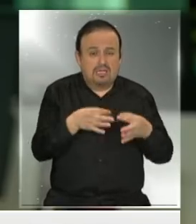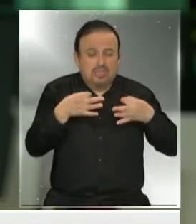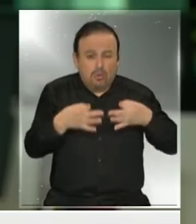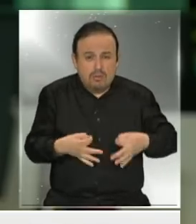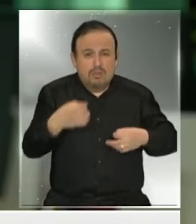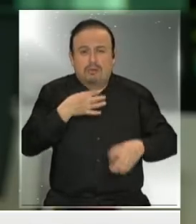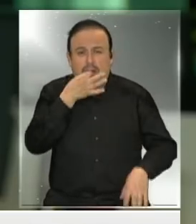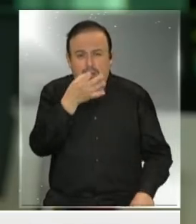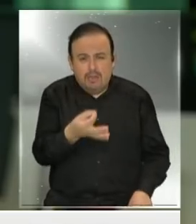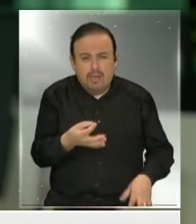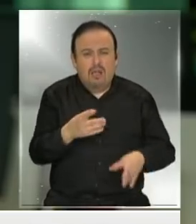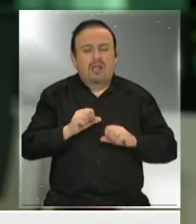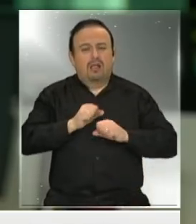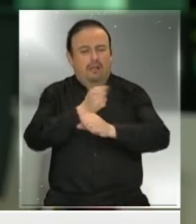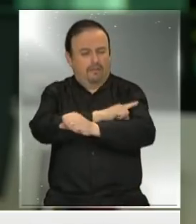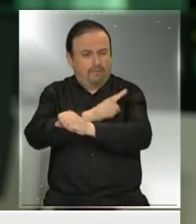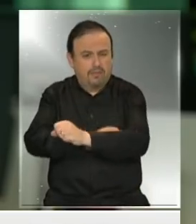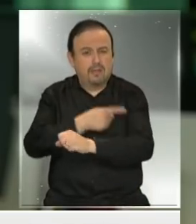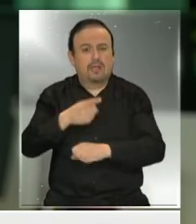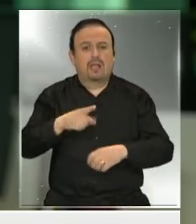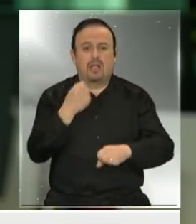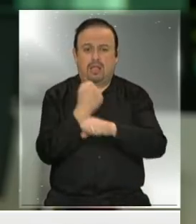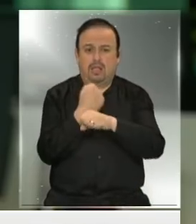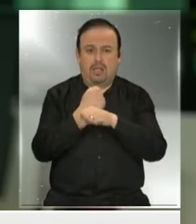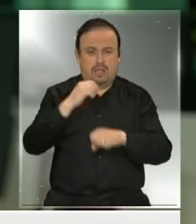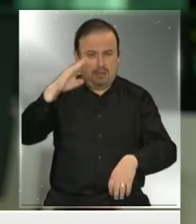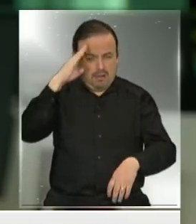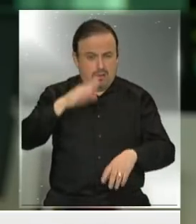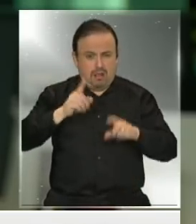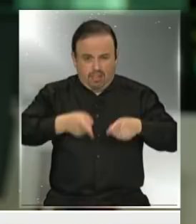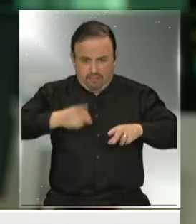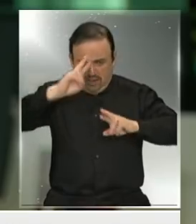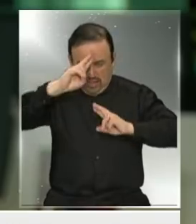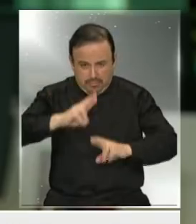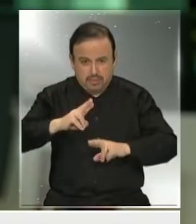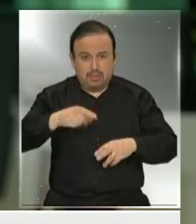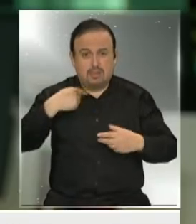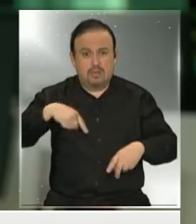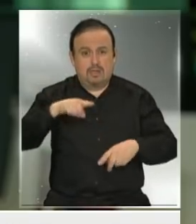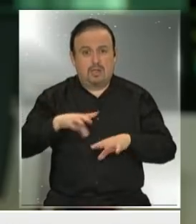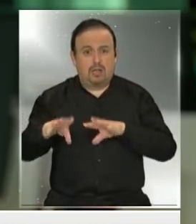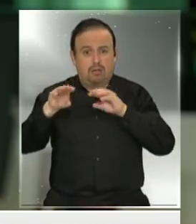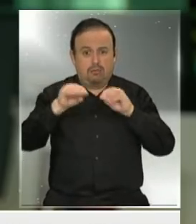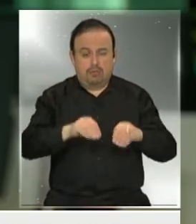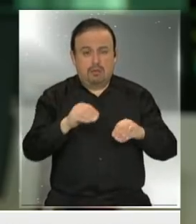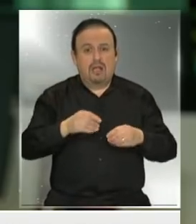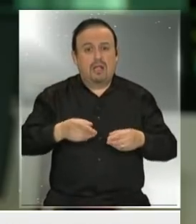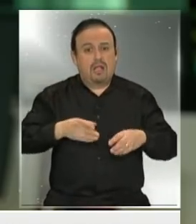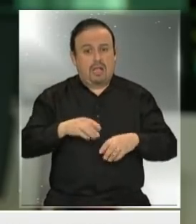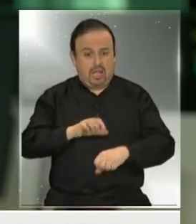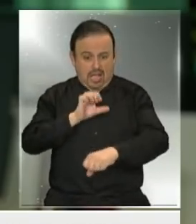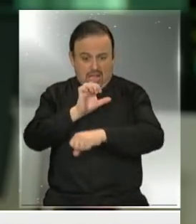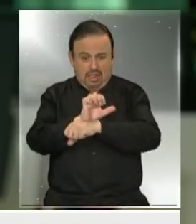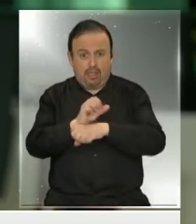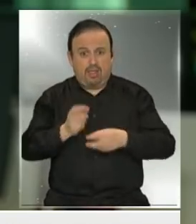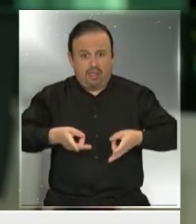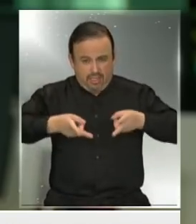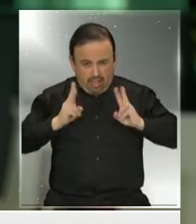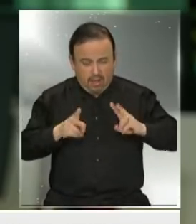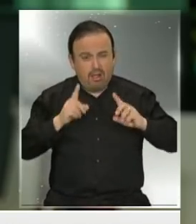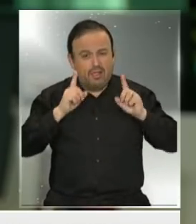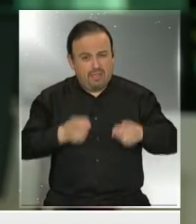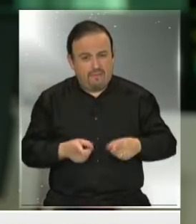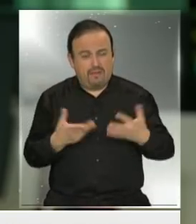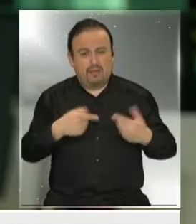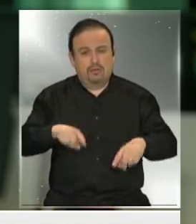permanentemente en reforzar a carabineros de chile con el respeto nosotros vamos a recuperar el estado de derecho para poder hacer bien las cosas en la